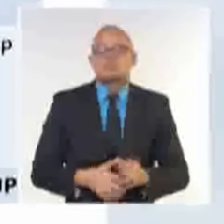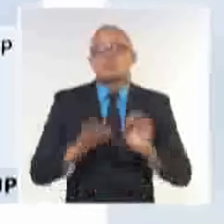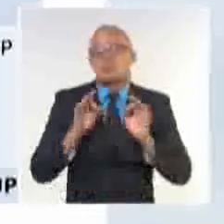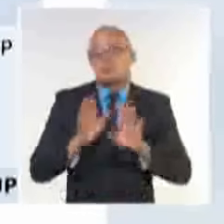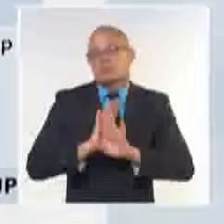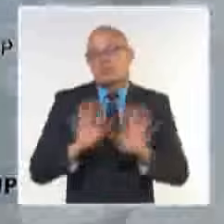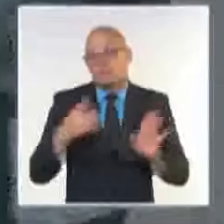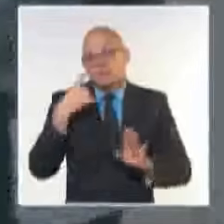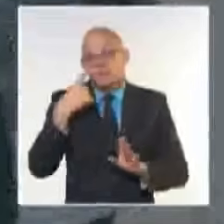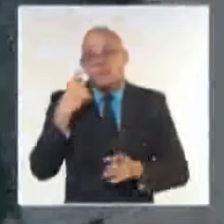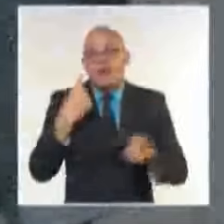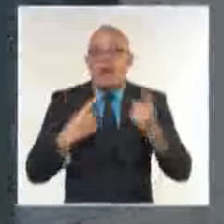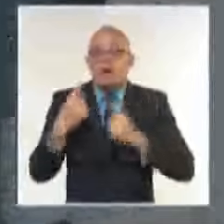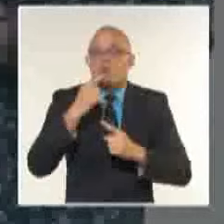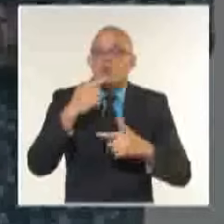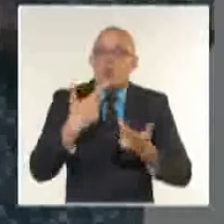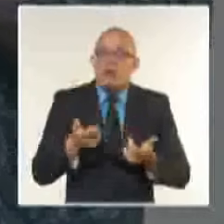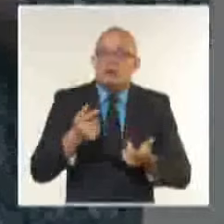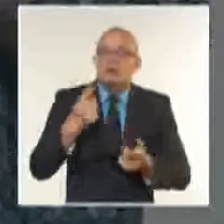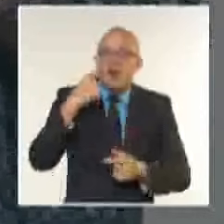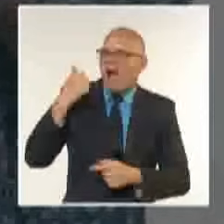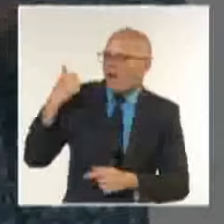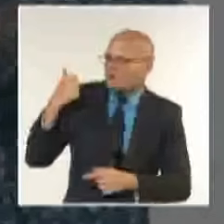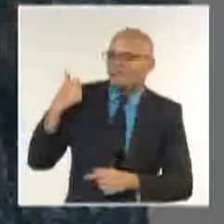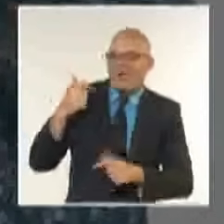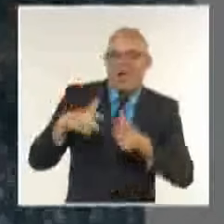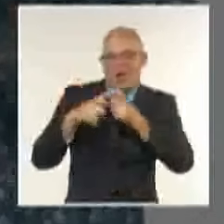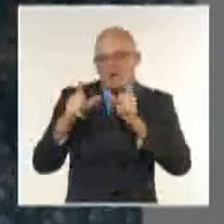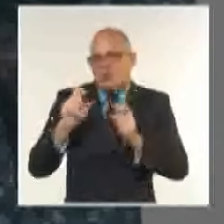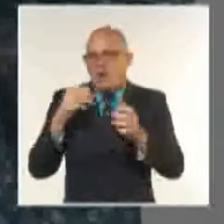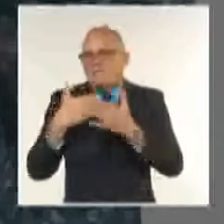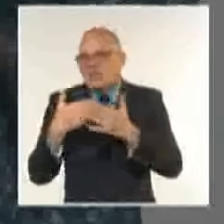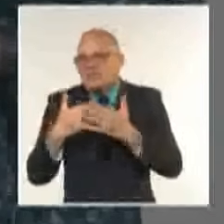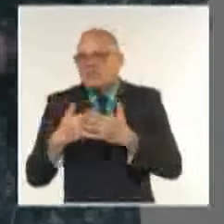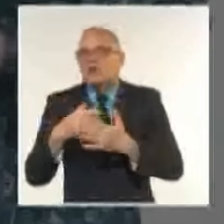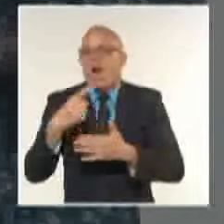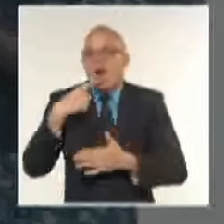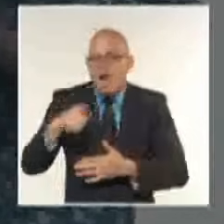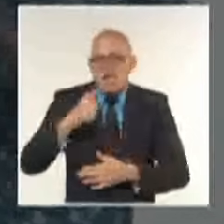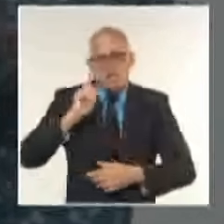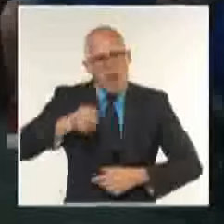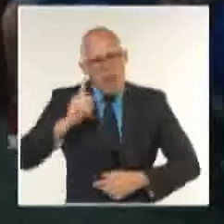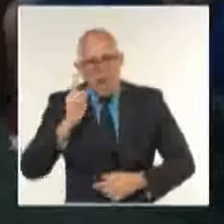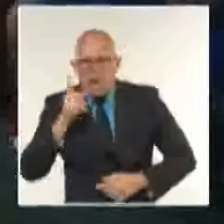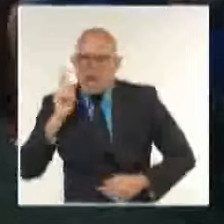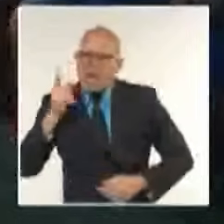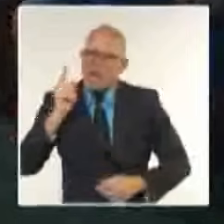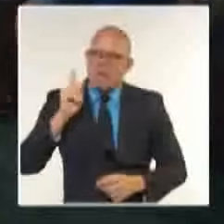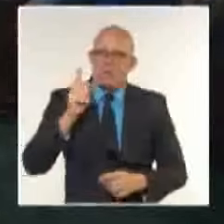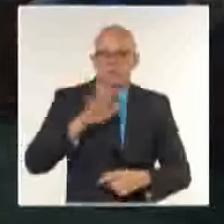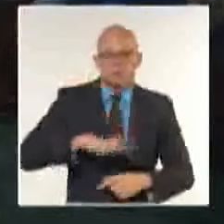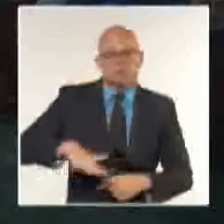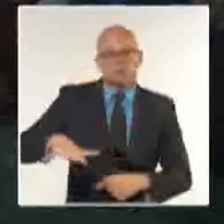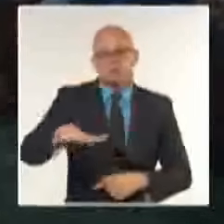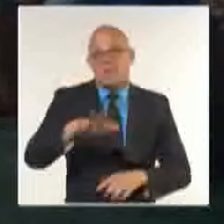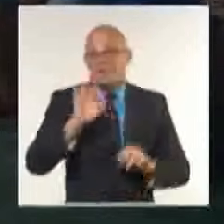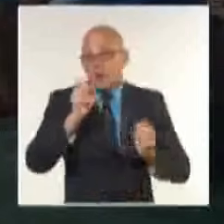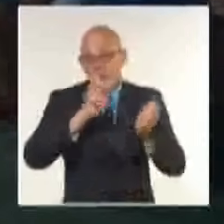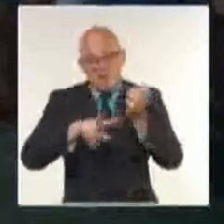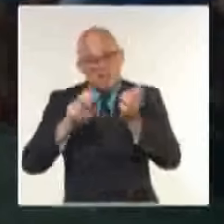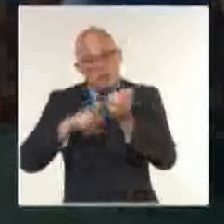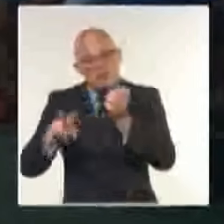generales y los presidentes de la OSDE, participamos en provincia a provincia con un proceso de